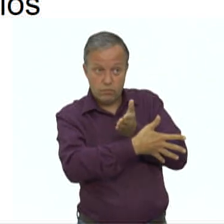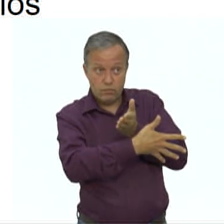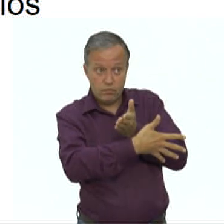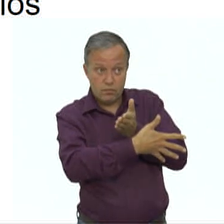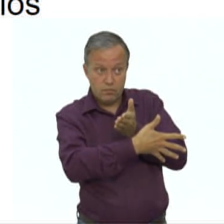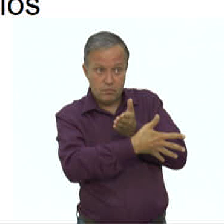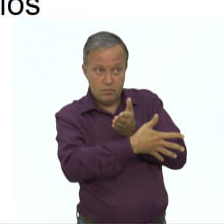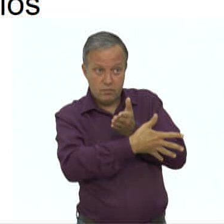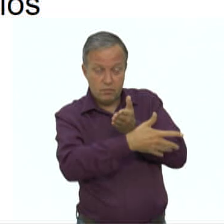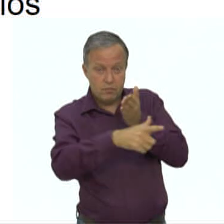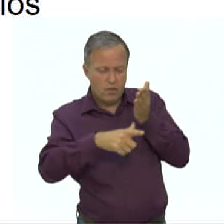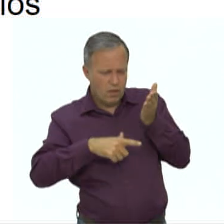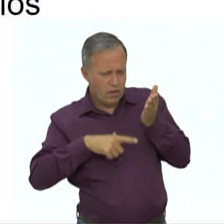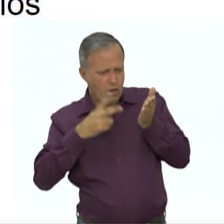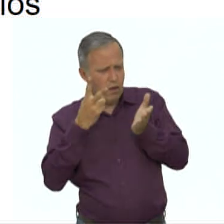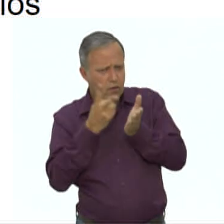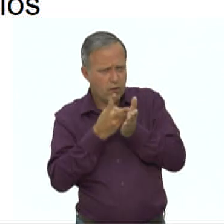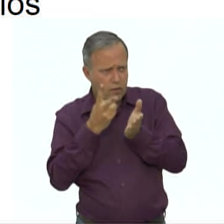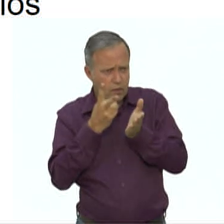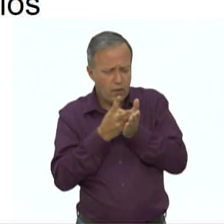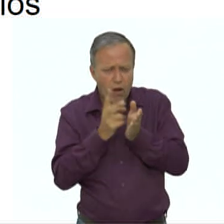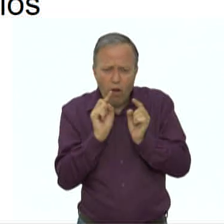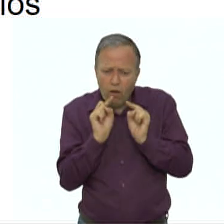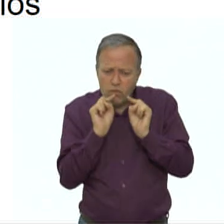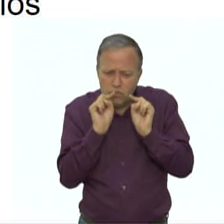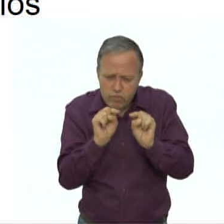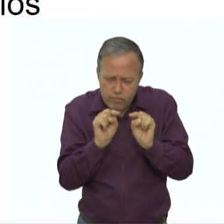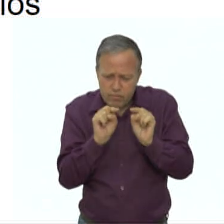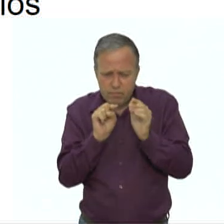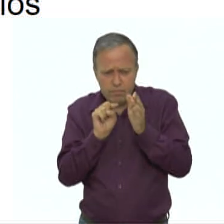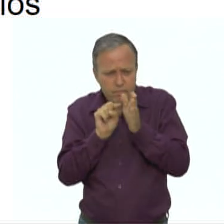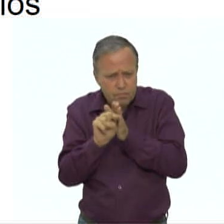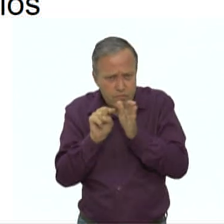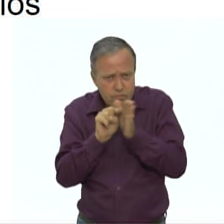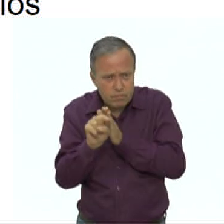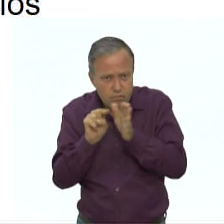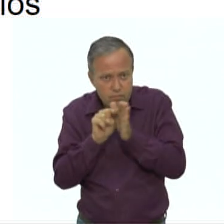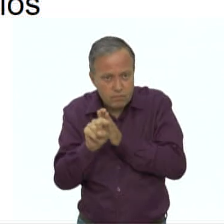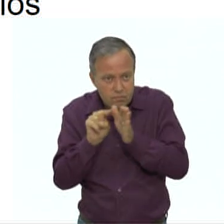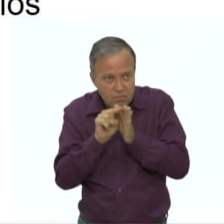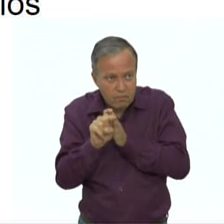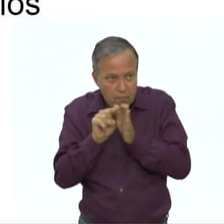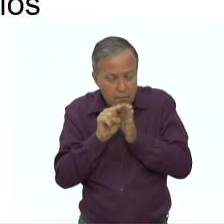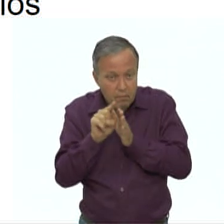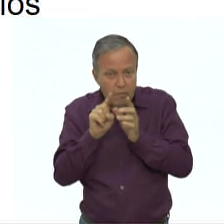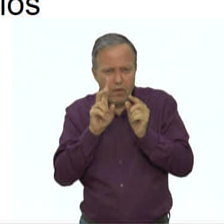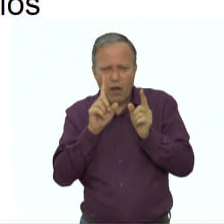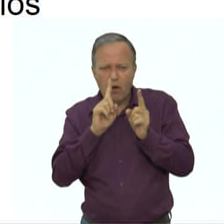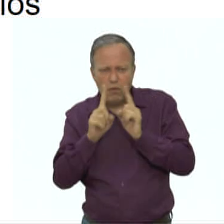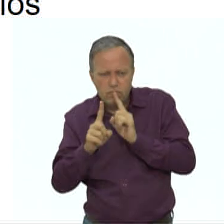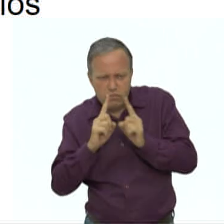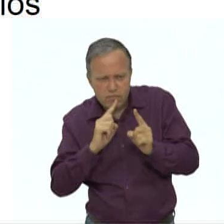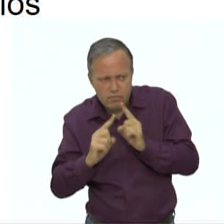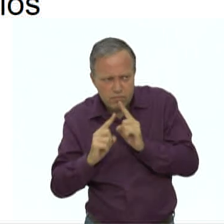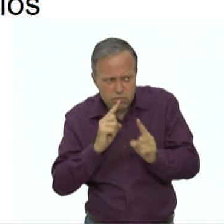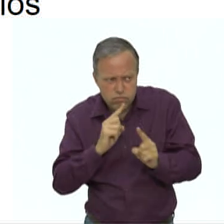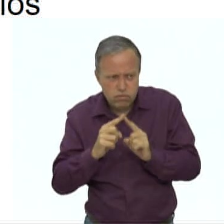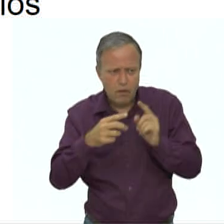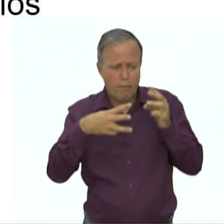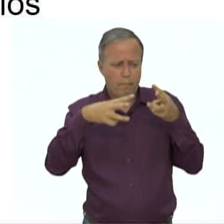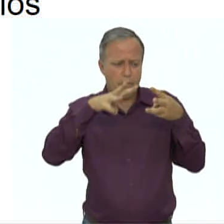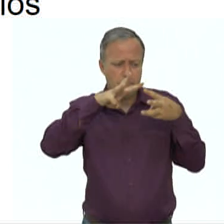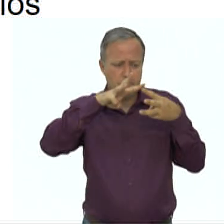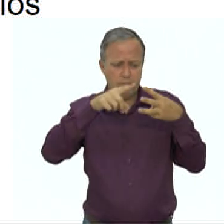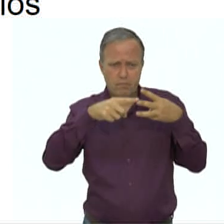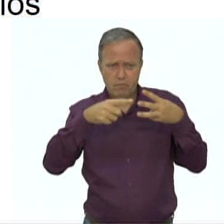él va haciendo sus apuntamientos y denuncias entre tres